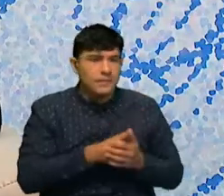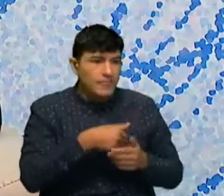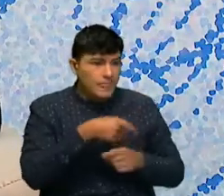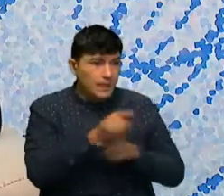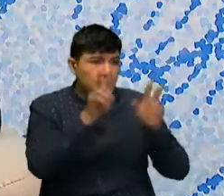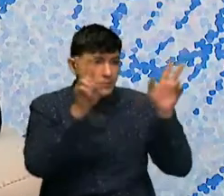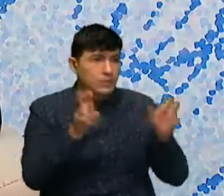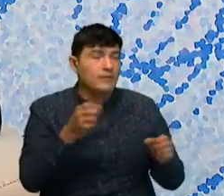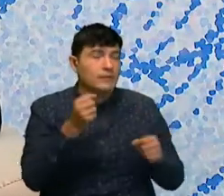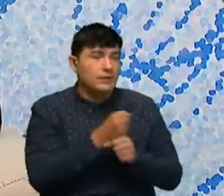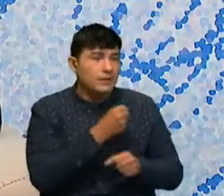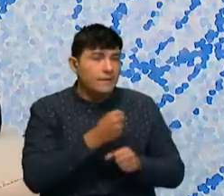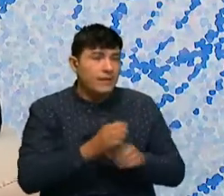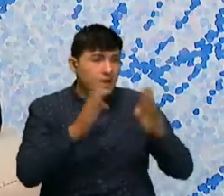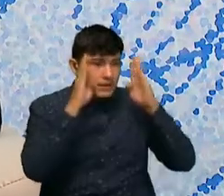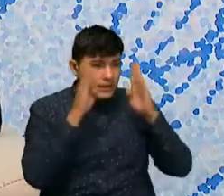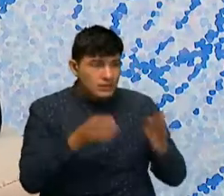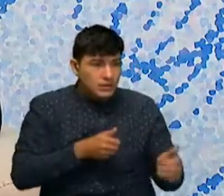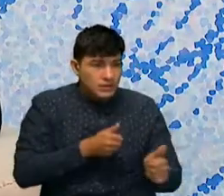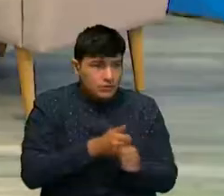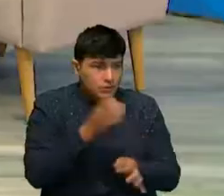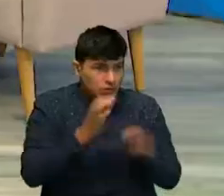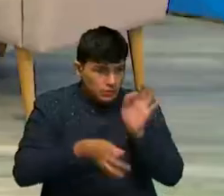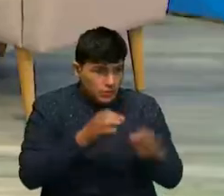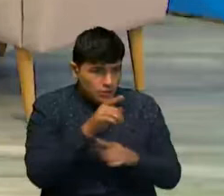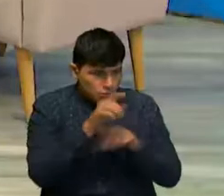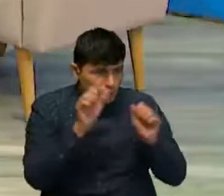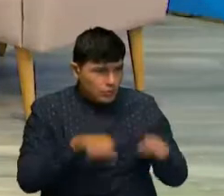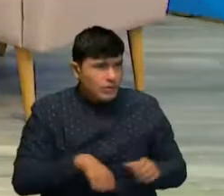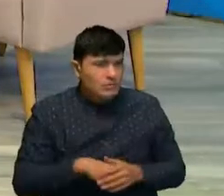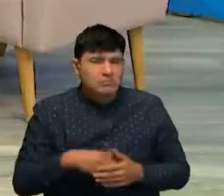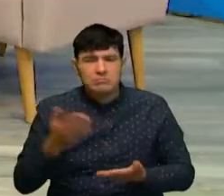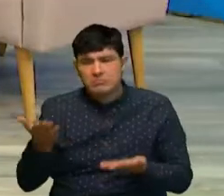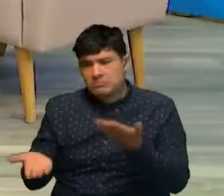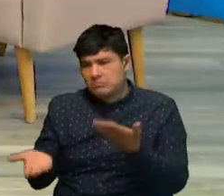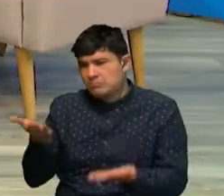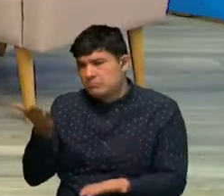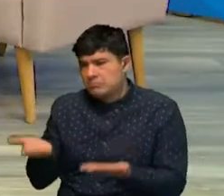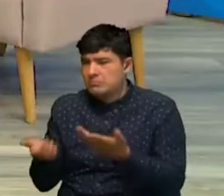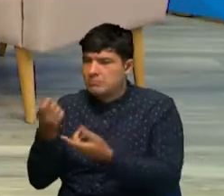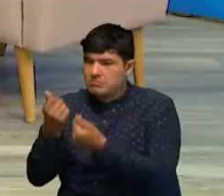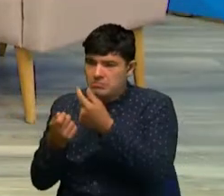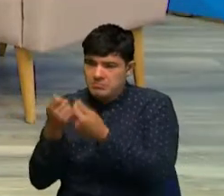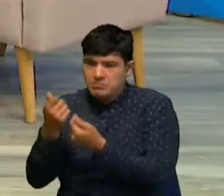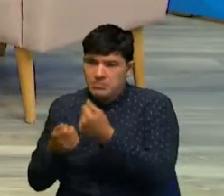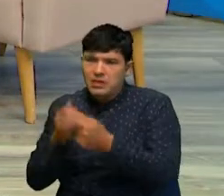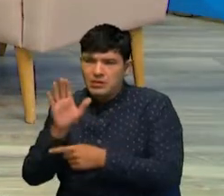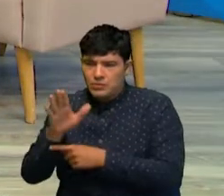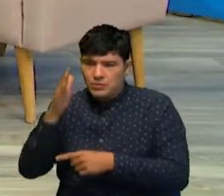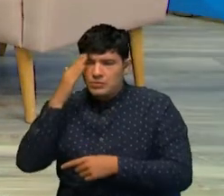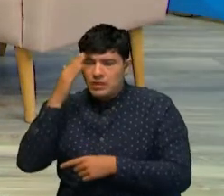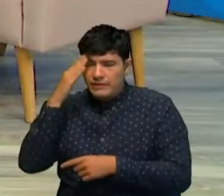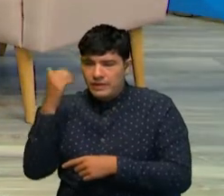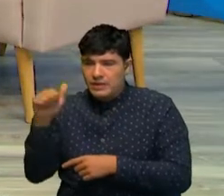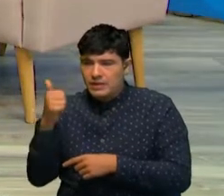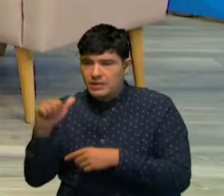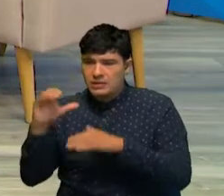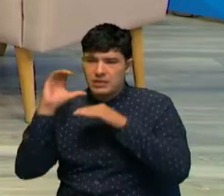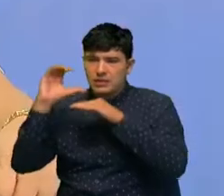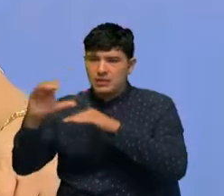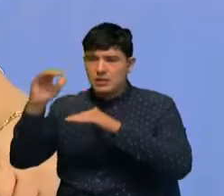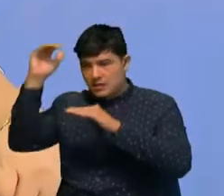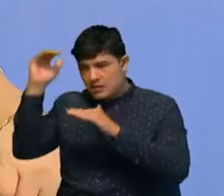temas laborales los atienden en consultorio jurídico? Sí, dependiendo la cuantía, usted sabe que son 10 salarios mínimos por debajo para